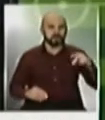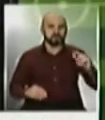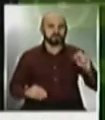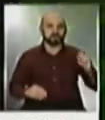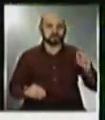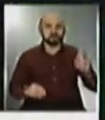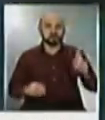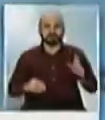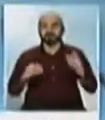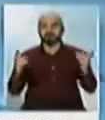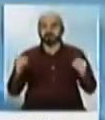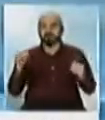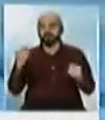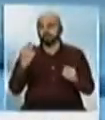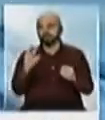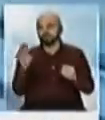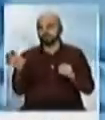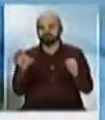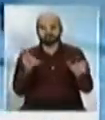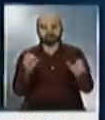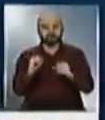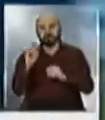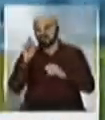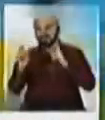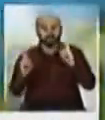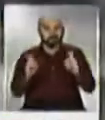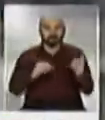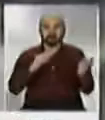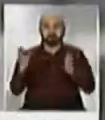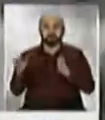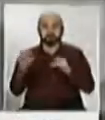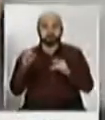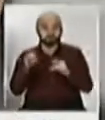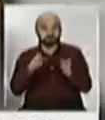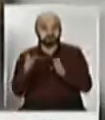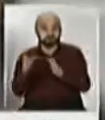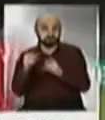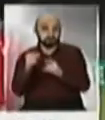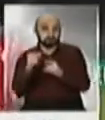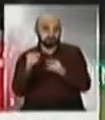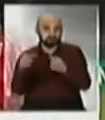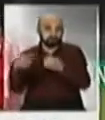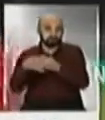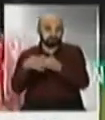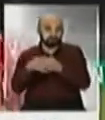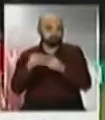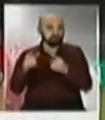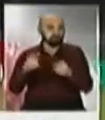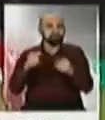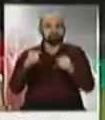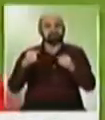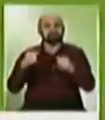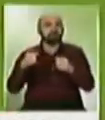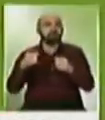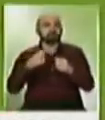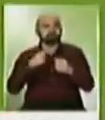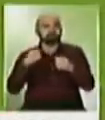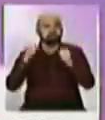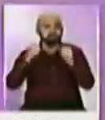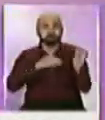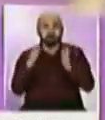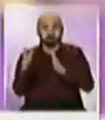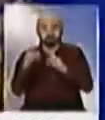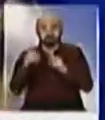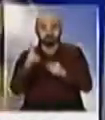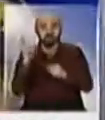eran los grandes favoritos. Las apuestas están con el City de Bravo y Guardiola y el Bayern Múnich de Lewandowski para quedarse con la orejona. Claro que los